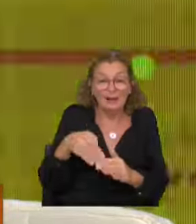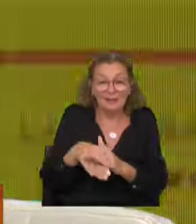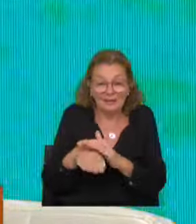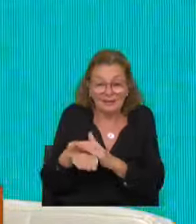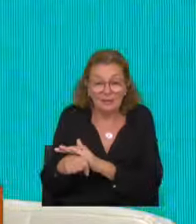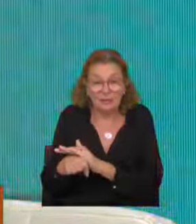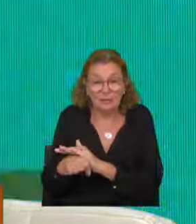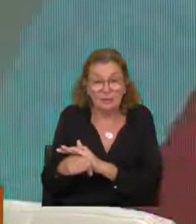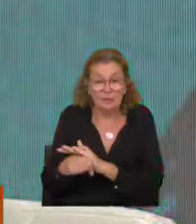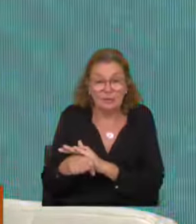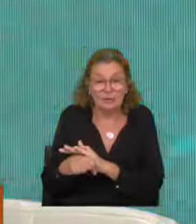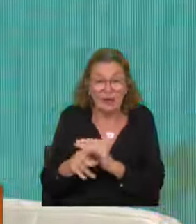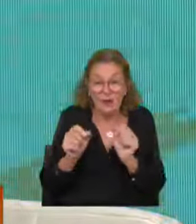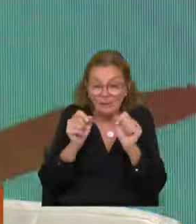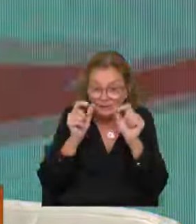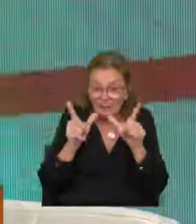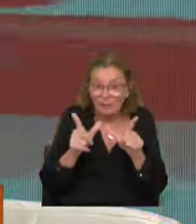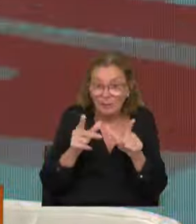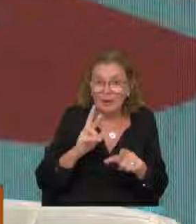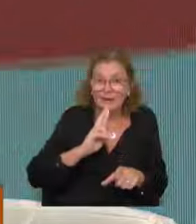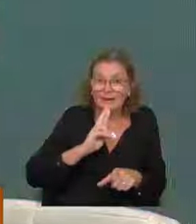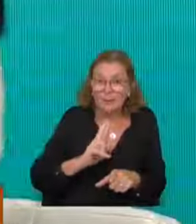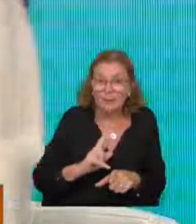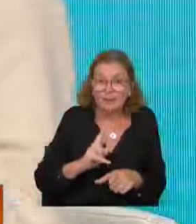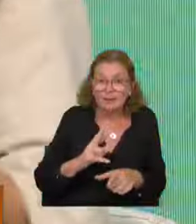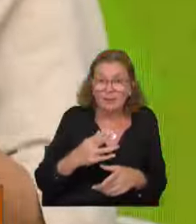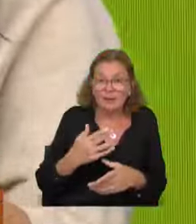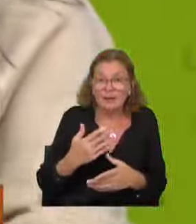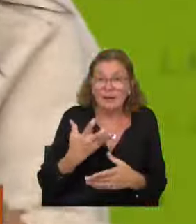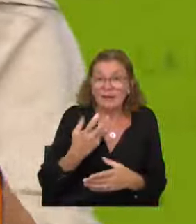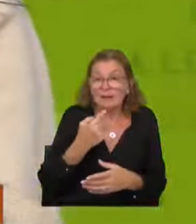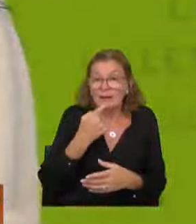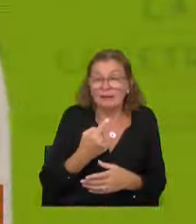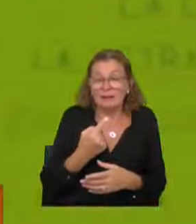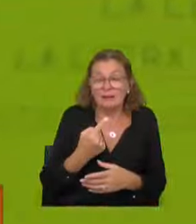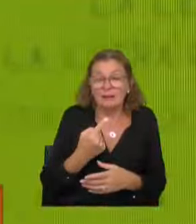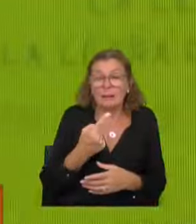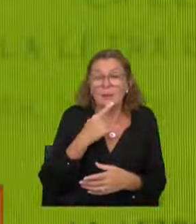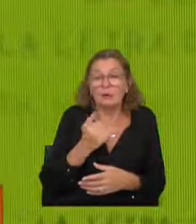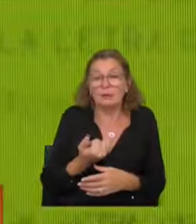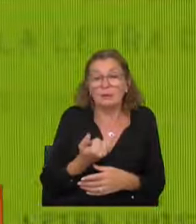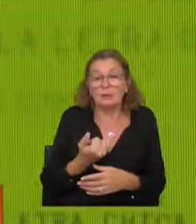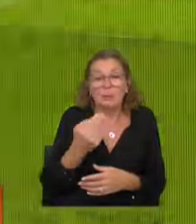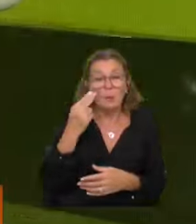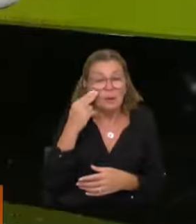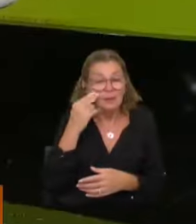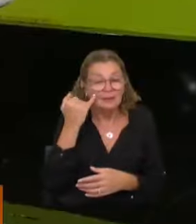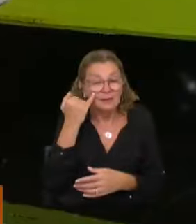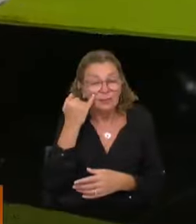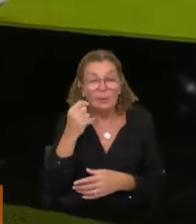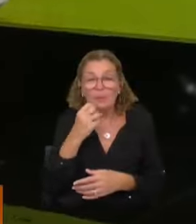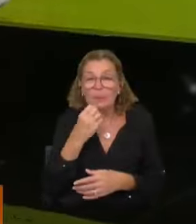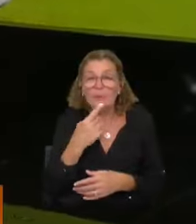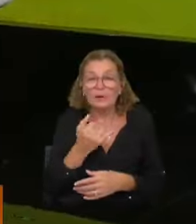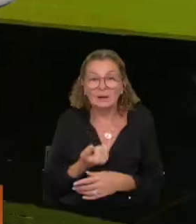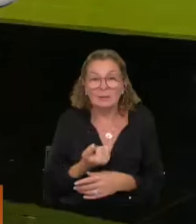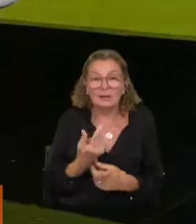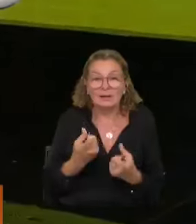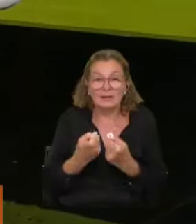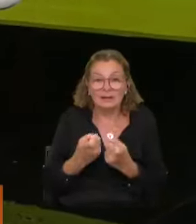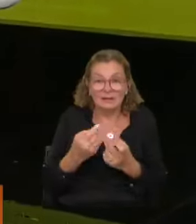atención oportuna para dar respuesta a esa vulneración quiero decir casos de abuso sexual por ejemplo que requiere un